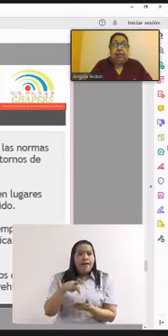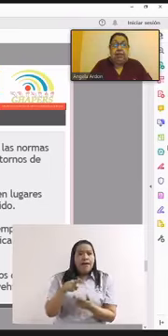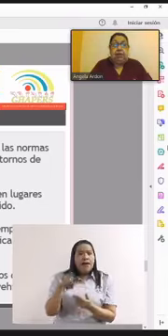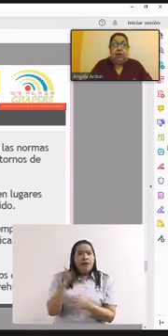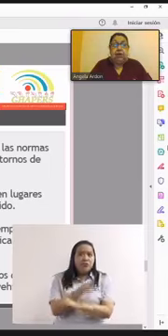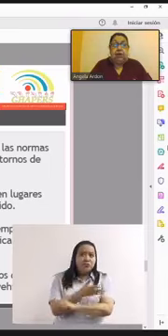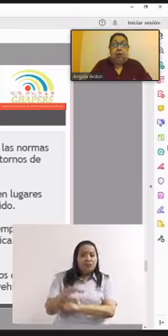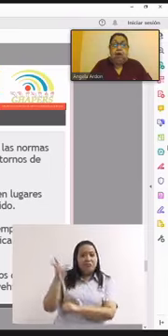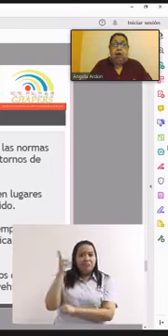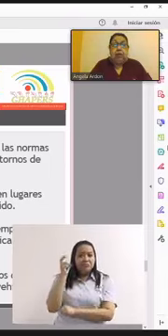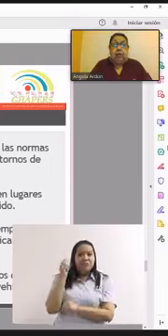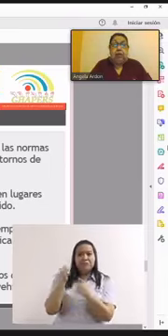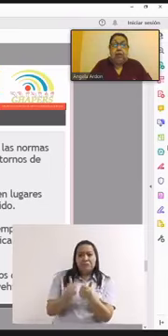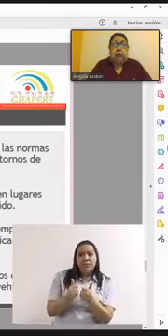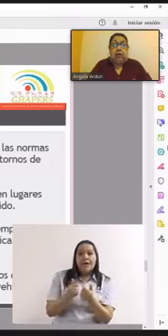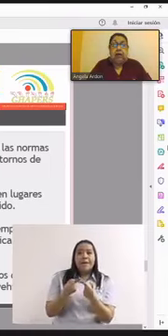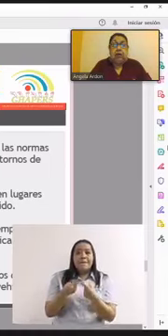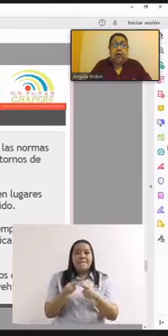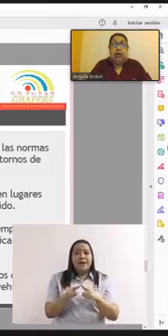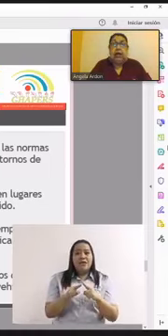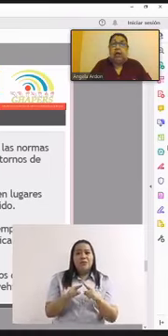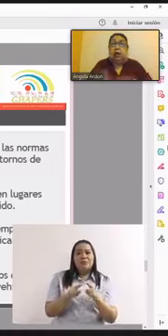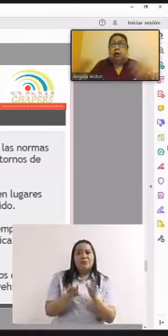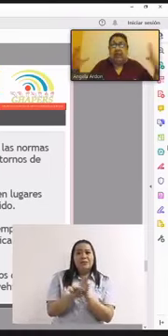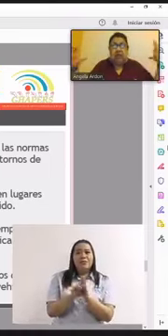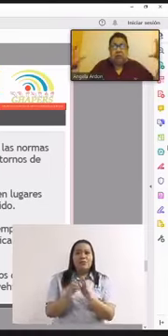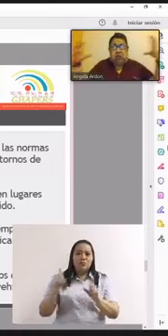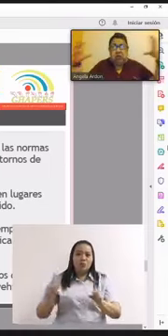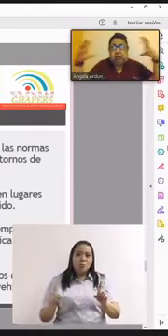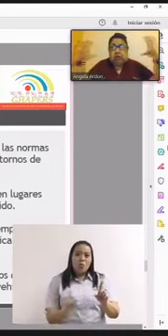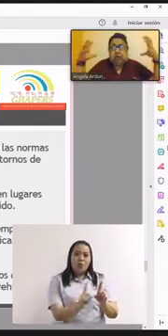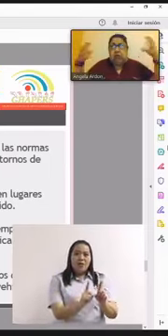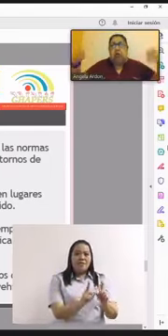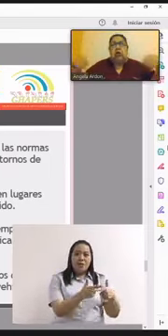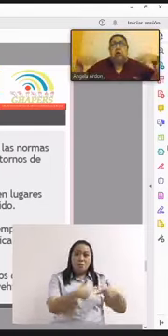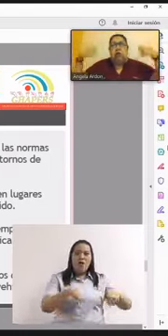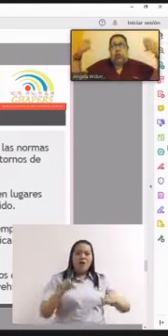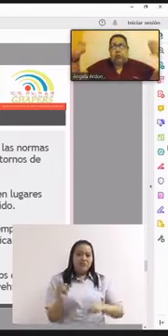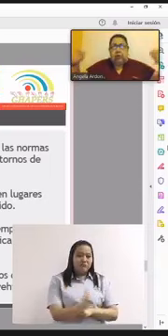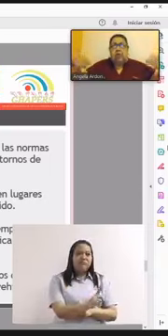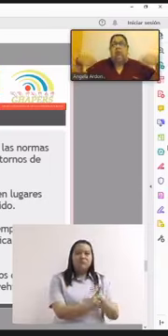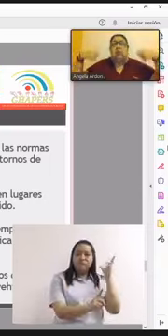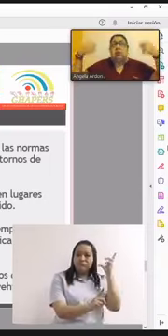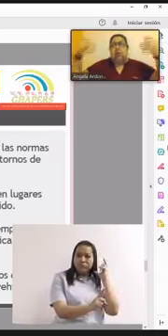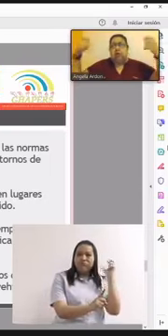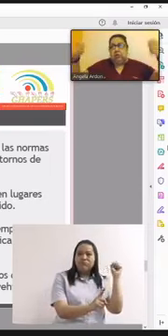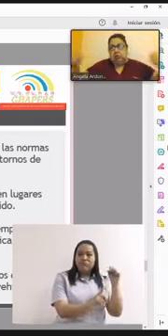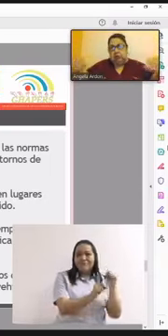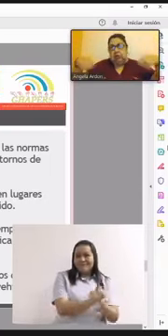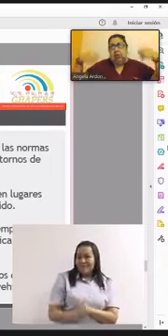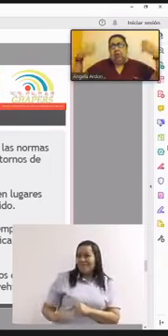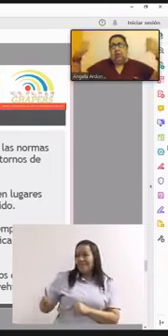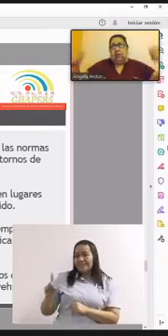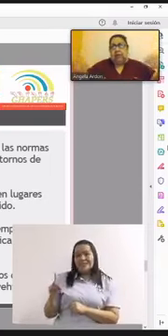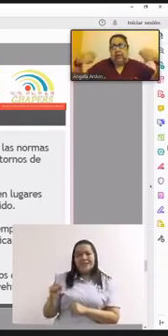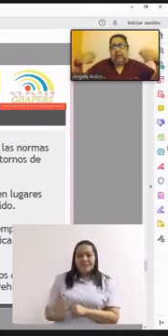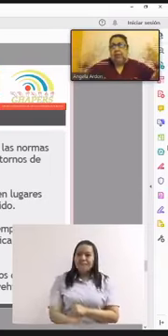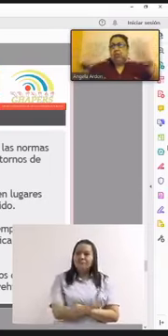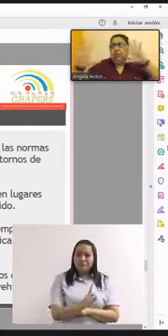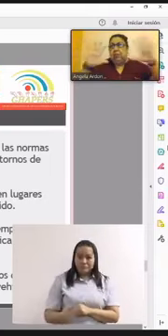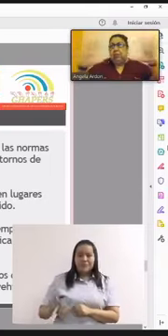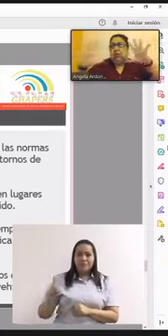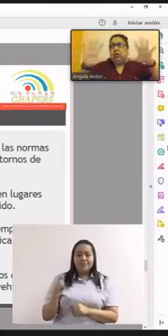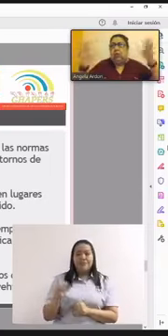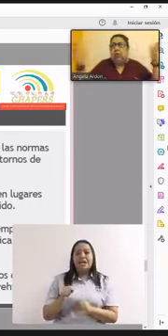mantener, por favor, los vidrios del carro en cuando hay mucha congestión, subamos, cerramos los vidrios, ¿verdad? Que hay